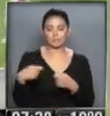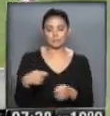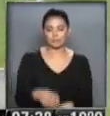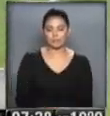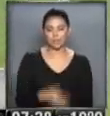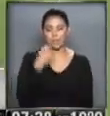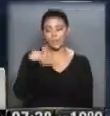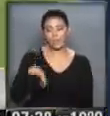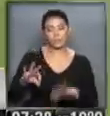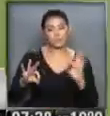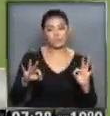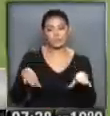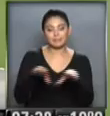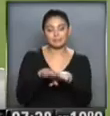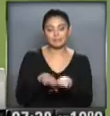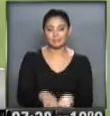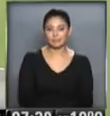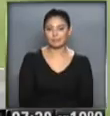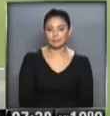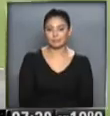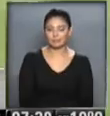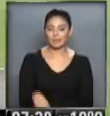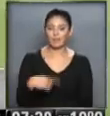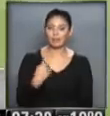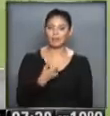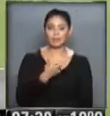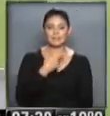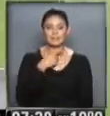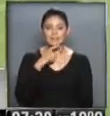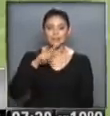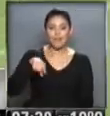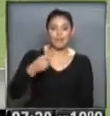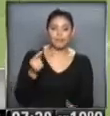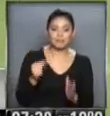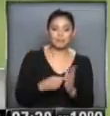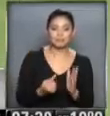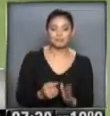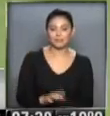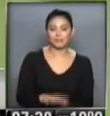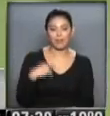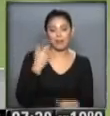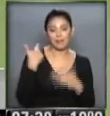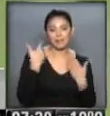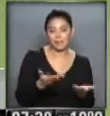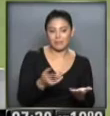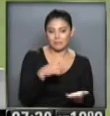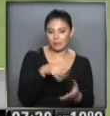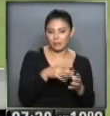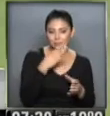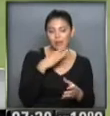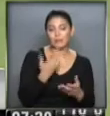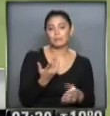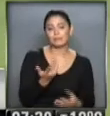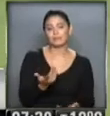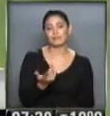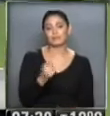Terminó un 0-0, nosotros habíamos aceptado un otro score a favor nuestro, pero bueno, todavía hay 90 minutos